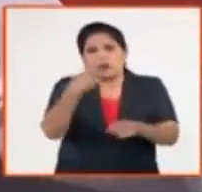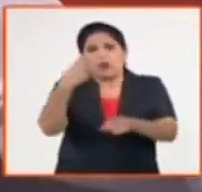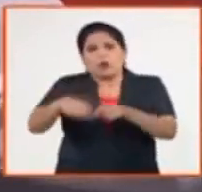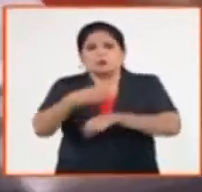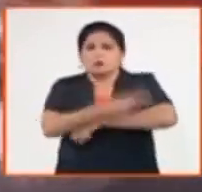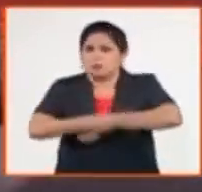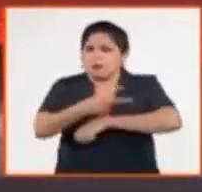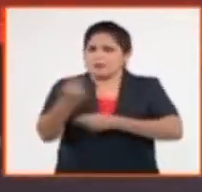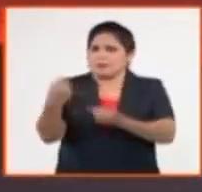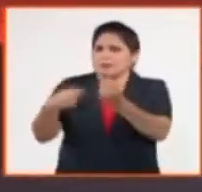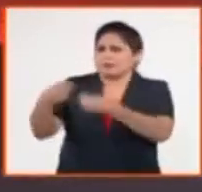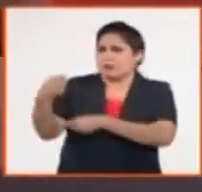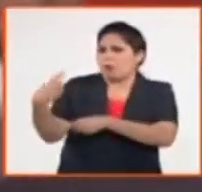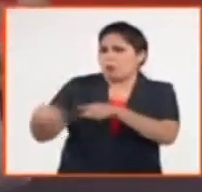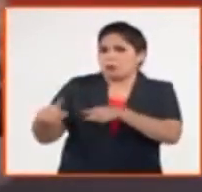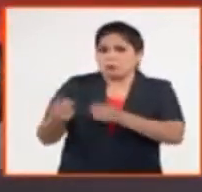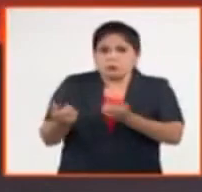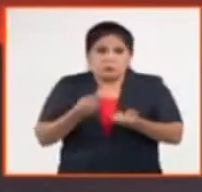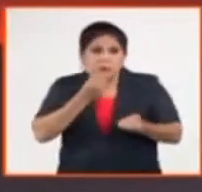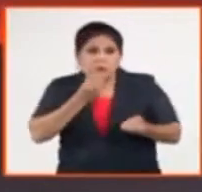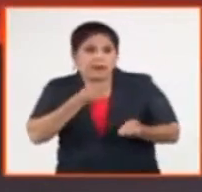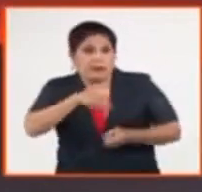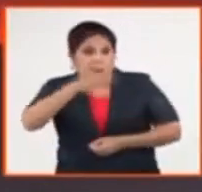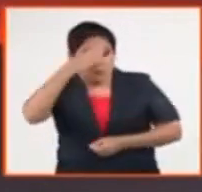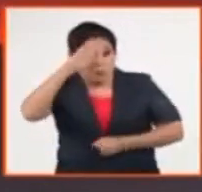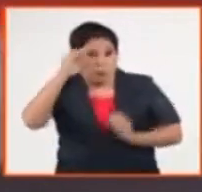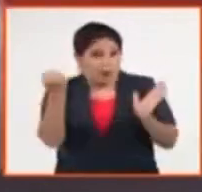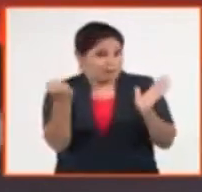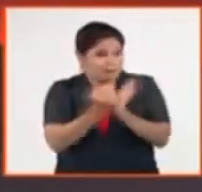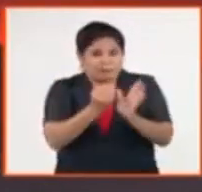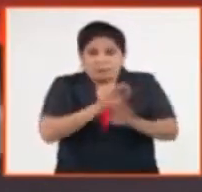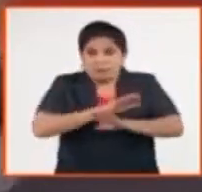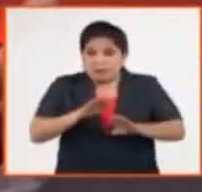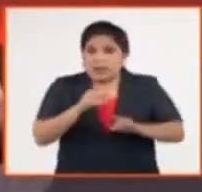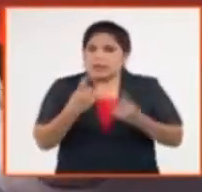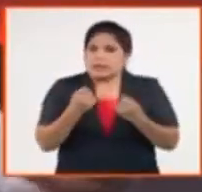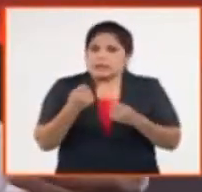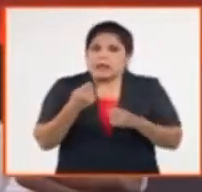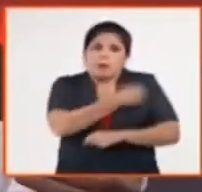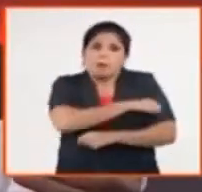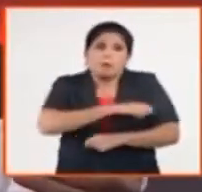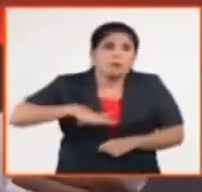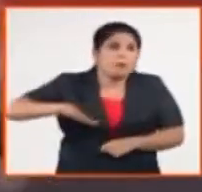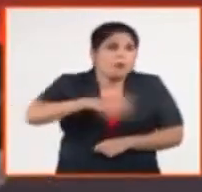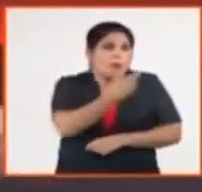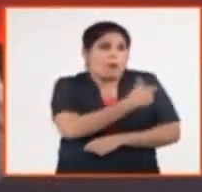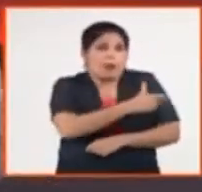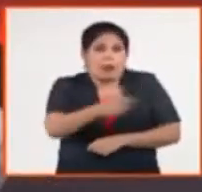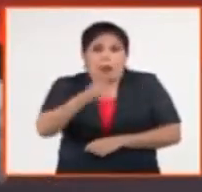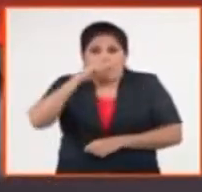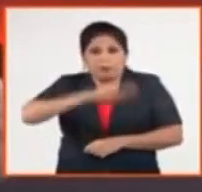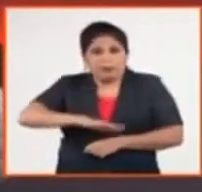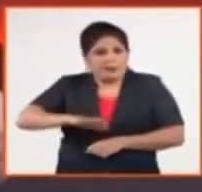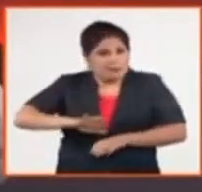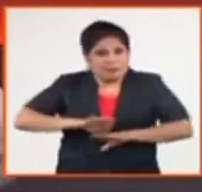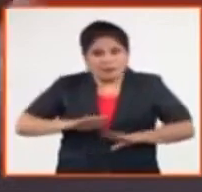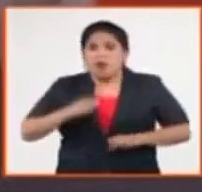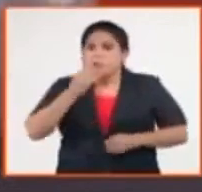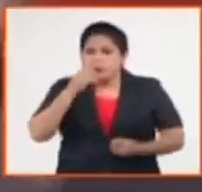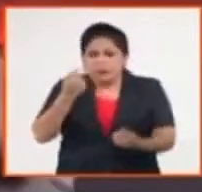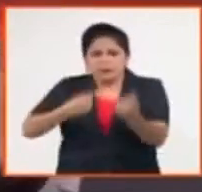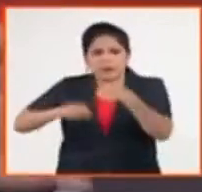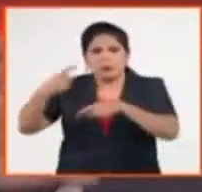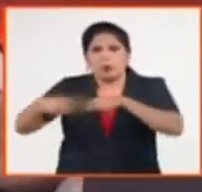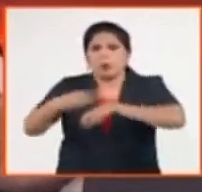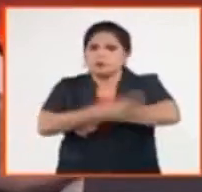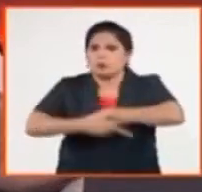pueden necesitar. O sea, una vez que Cuba satisfaga las necesidades de vacunación de su población, por supuesto, pondrá estas vacunas